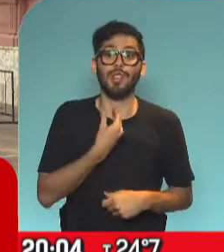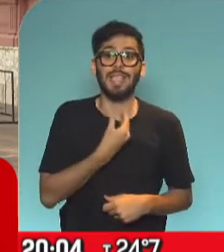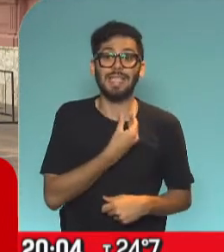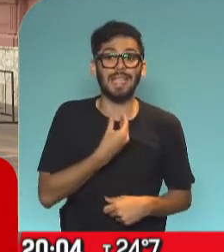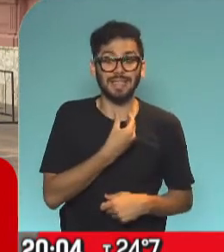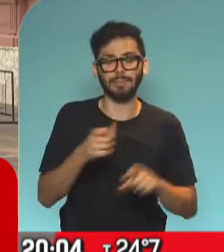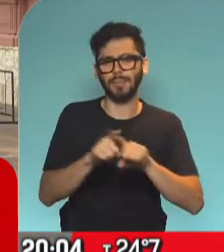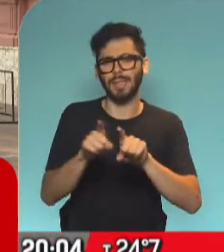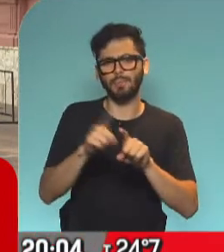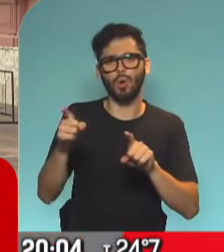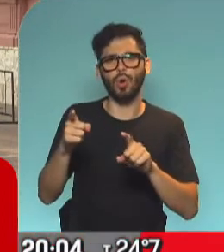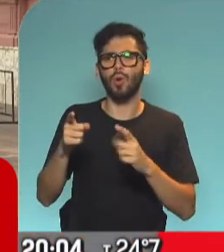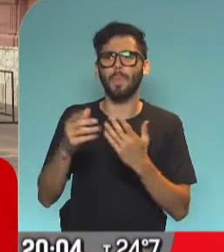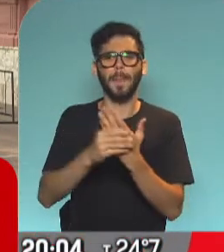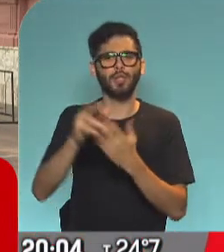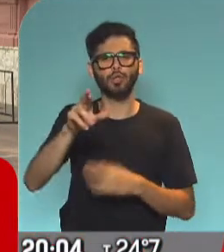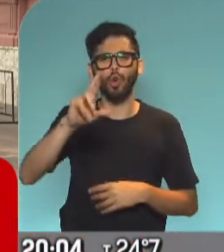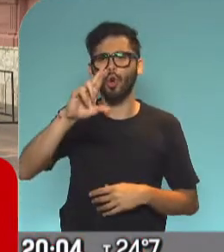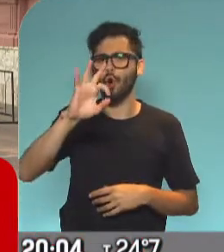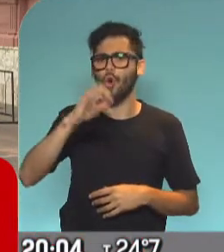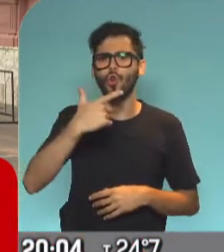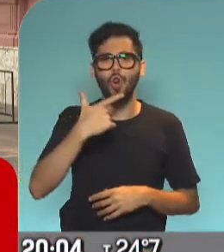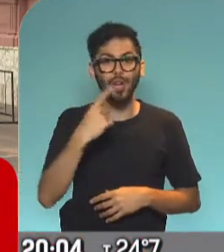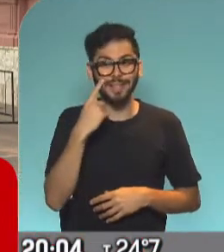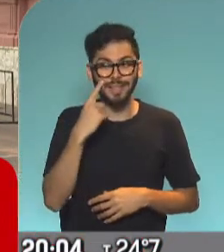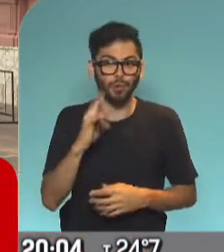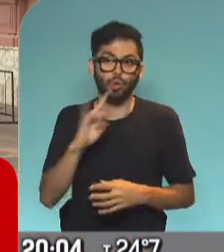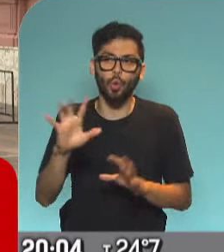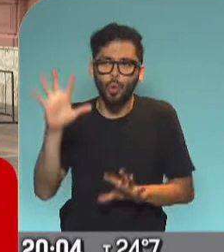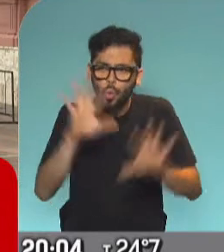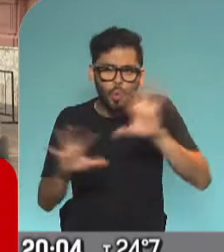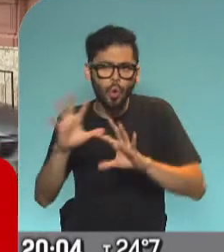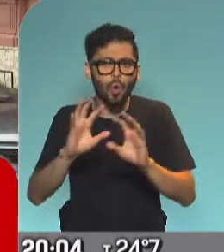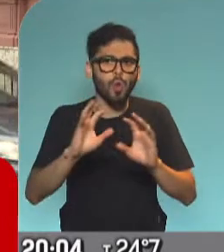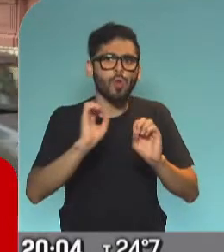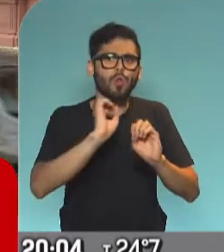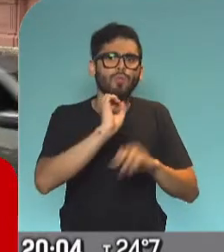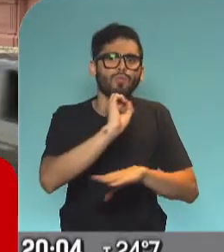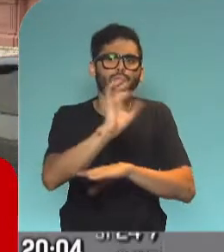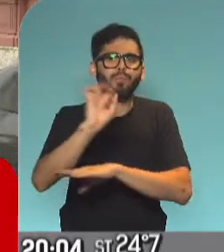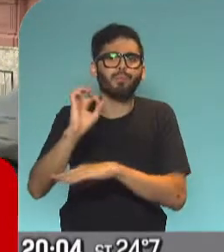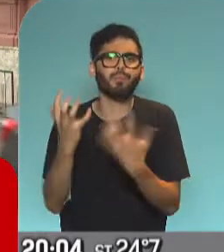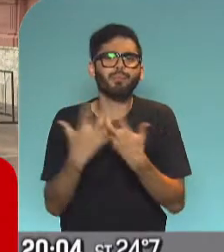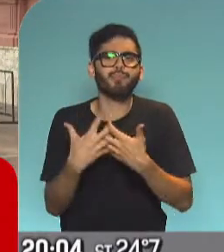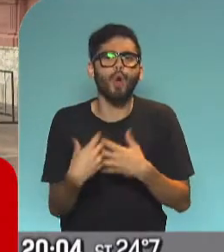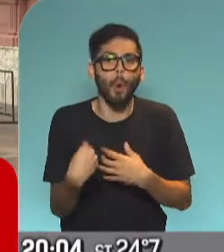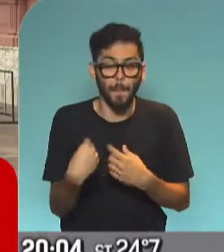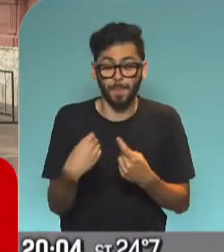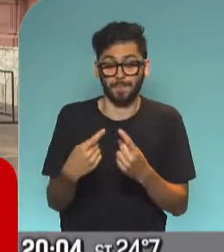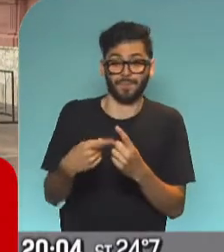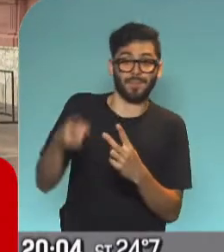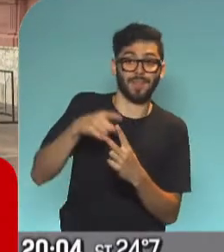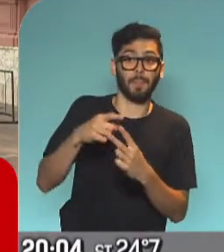lo que vos decías, el ministro Agustín Rossi va a estar encargado de supervisar la logística, la distribución de las vacunas a todo el país, y Ginés González García